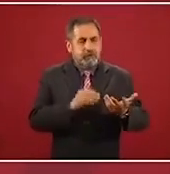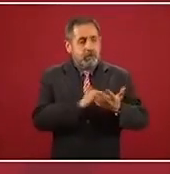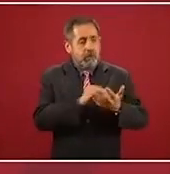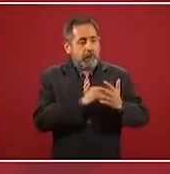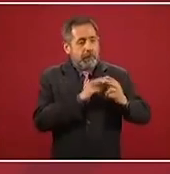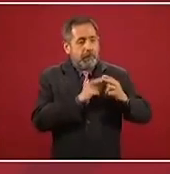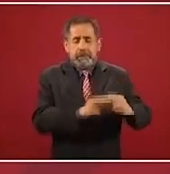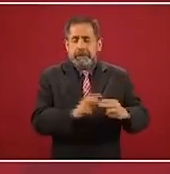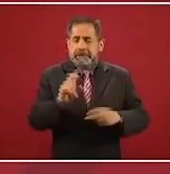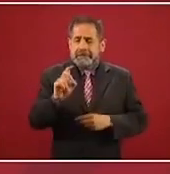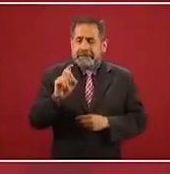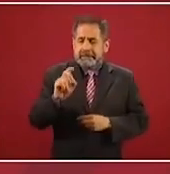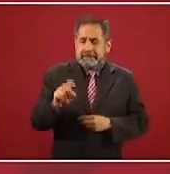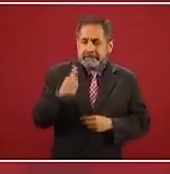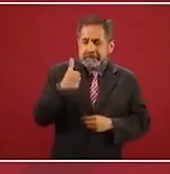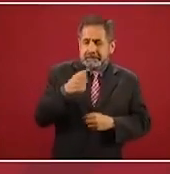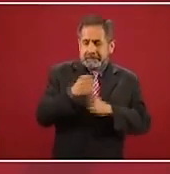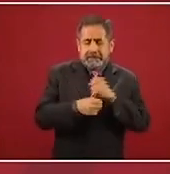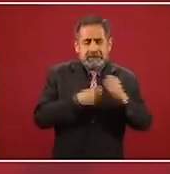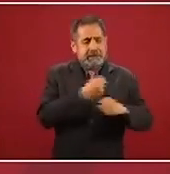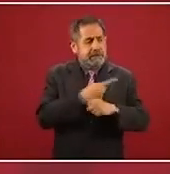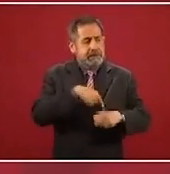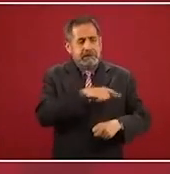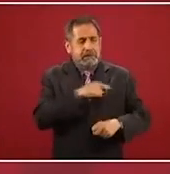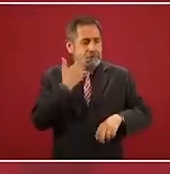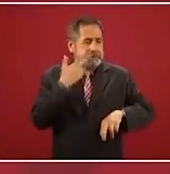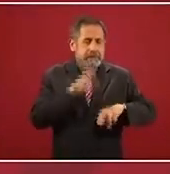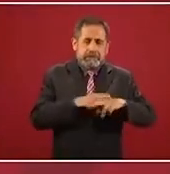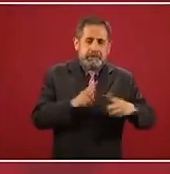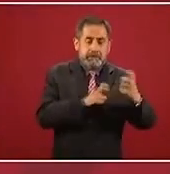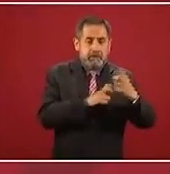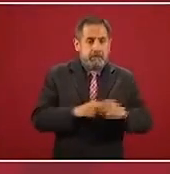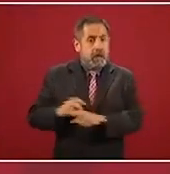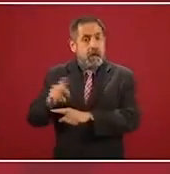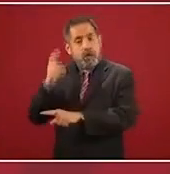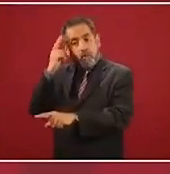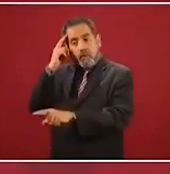36 años, más que el porfiriato,